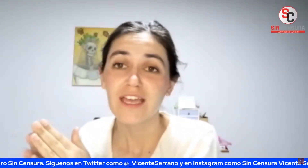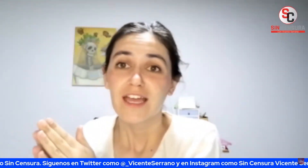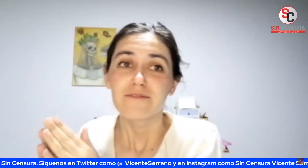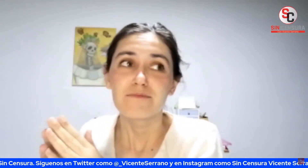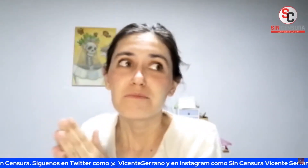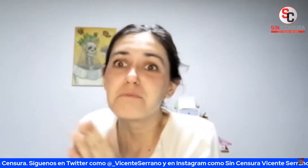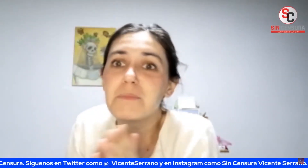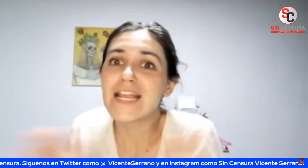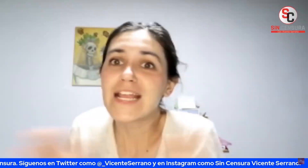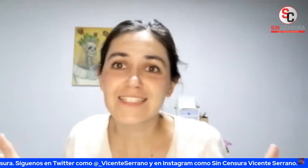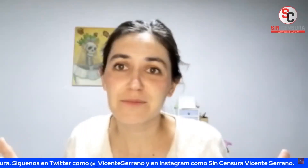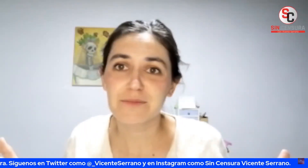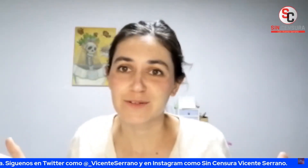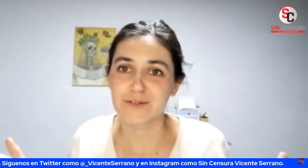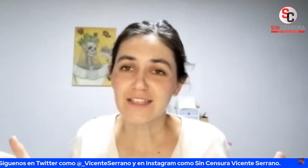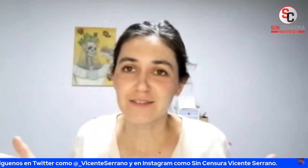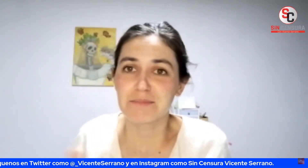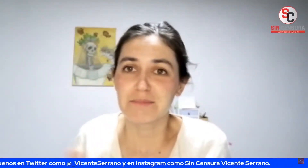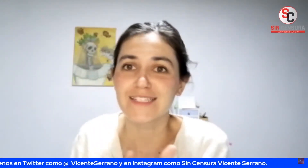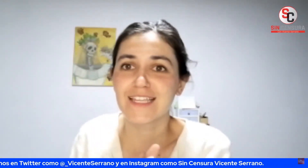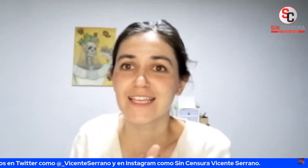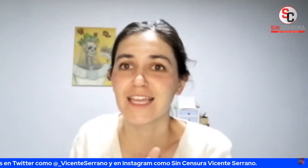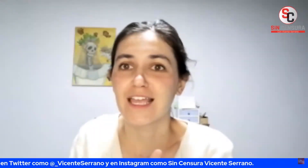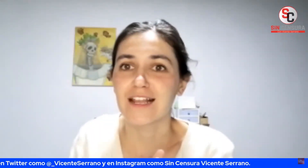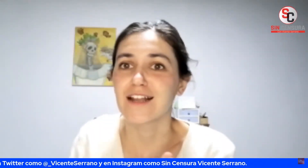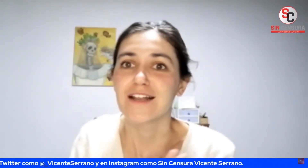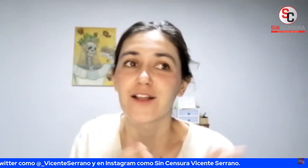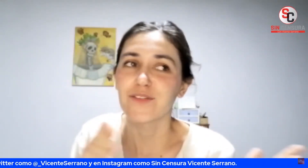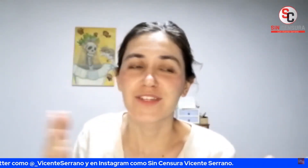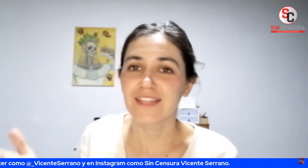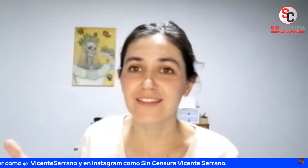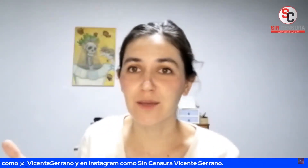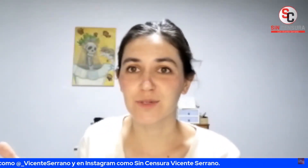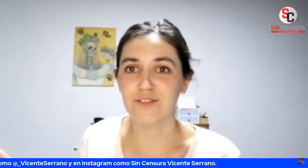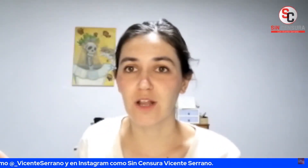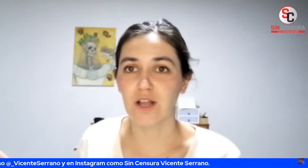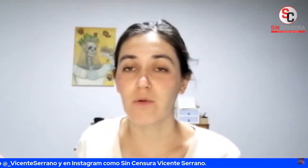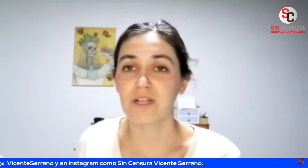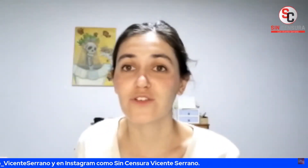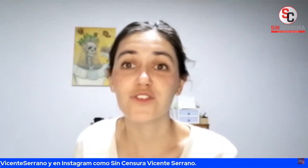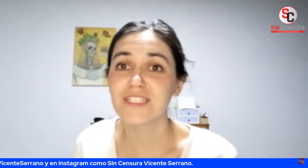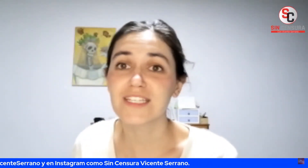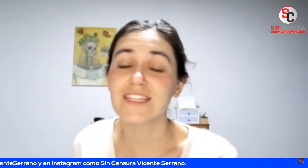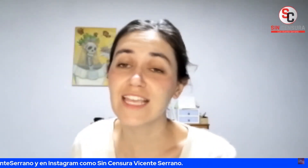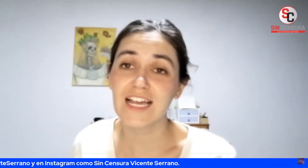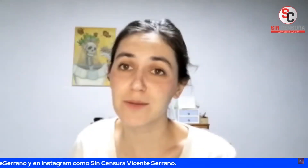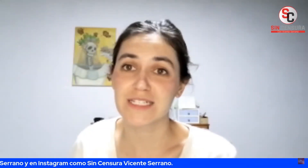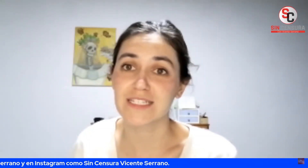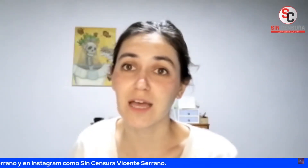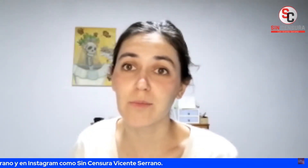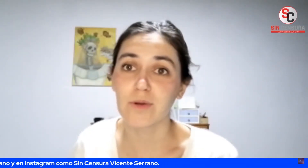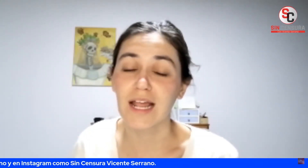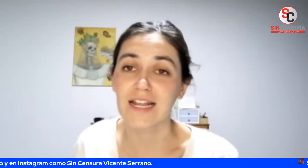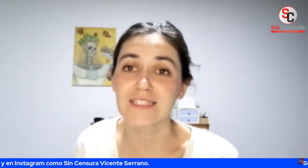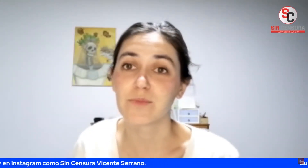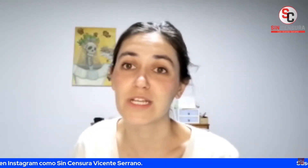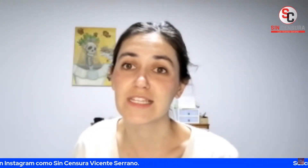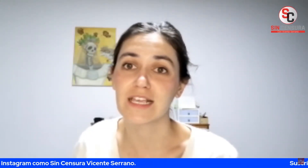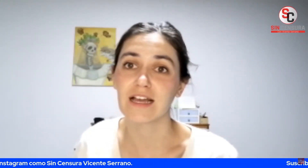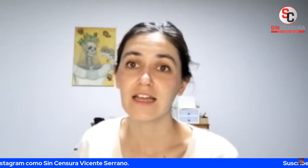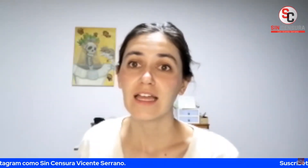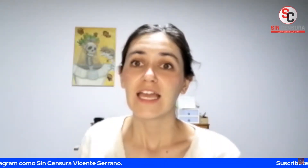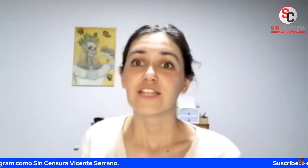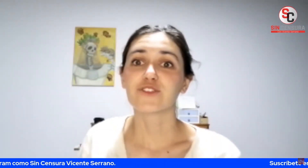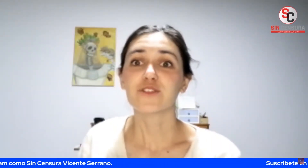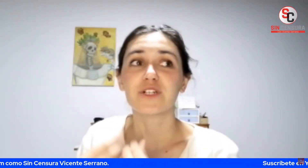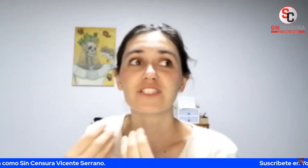años, miles de personas, más del 70% de la población, no se sentía representada por la clase